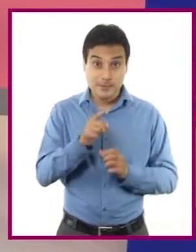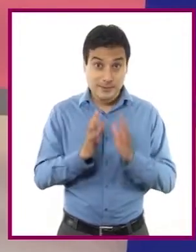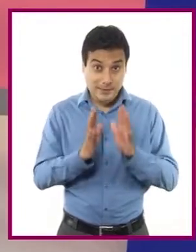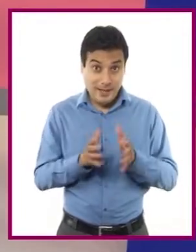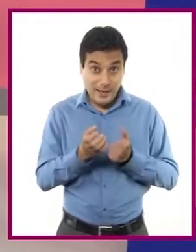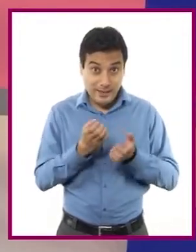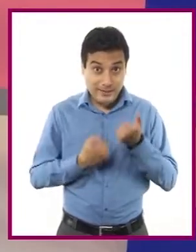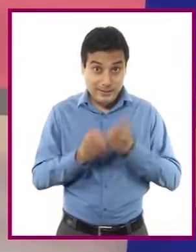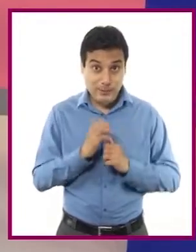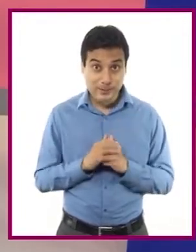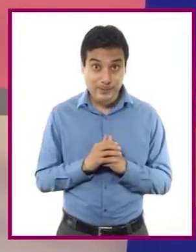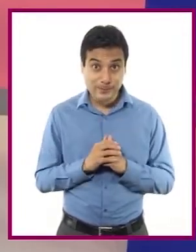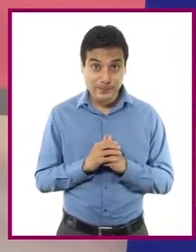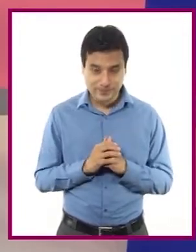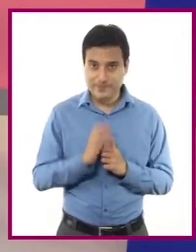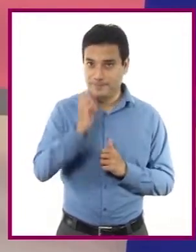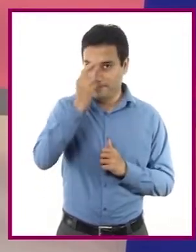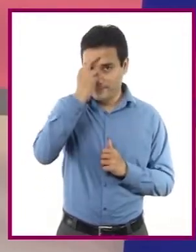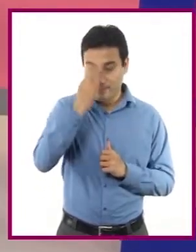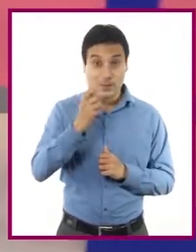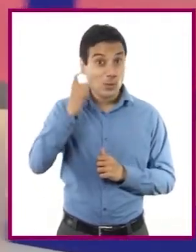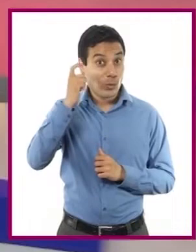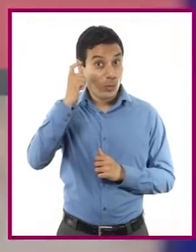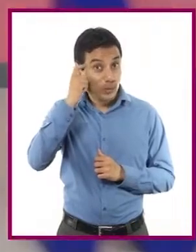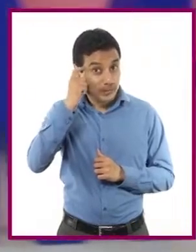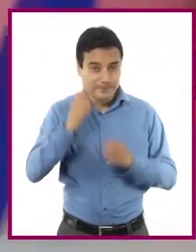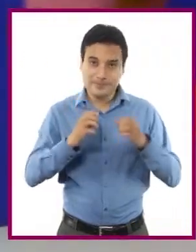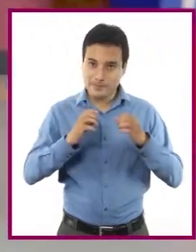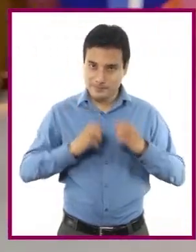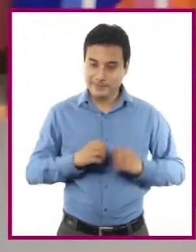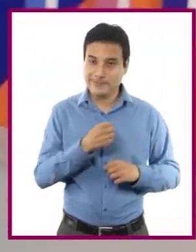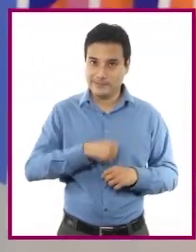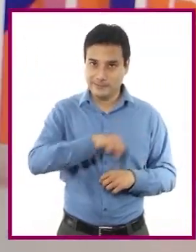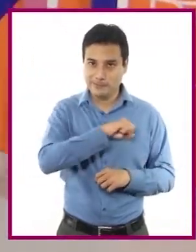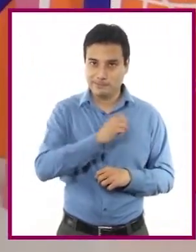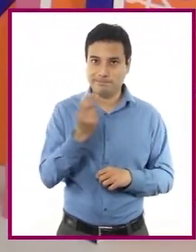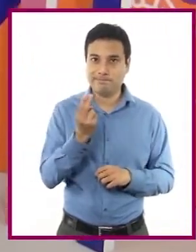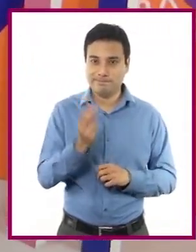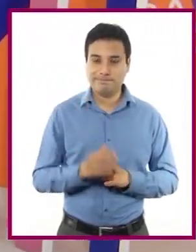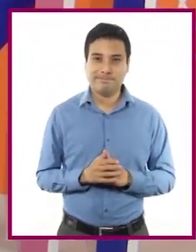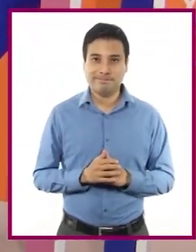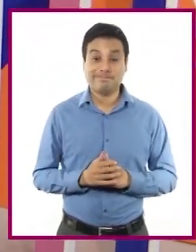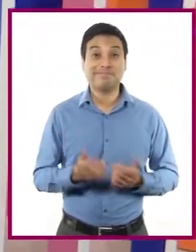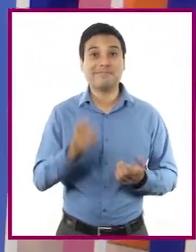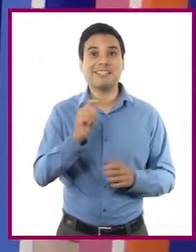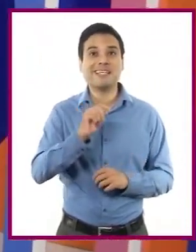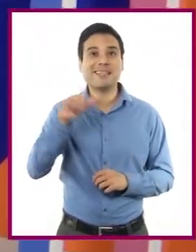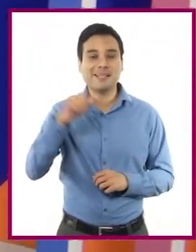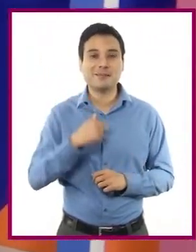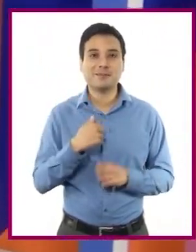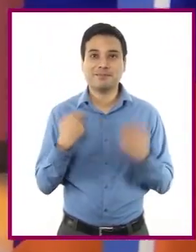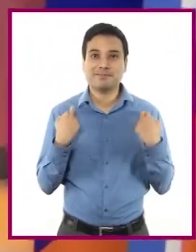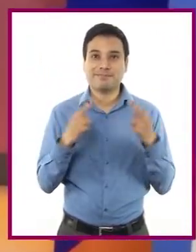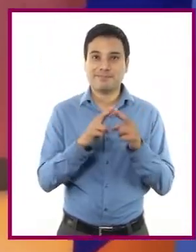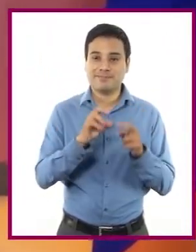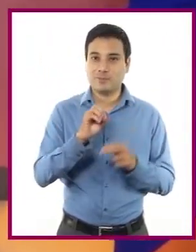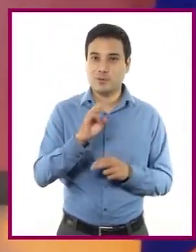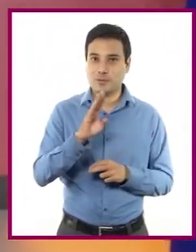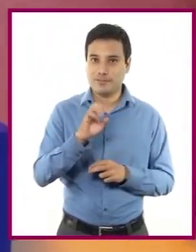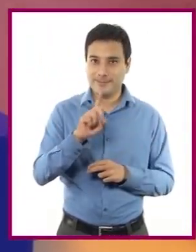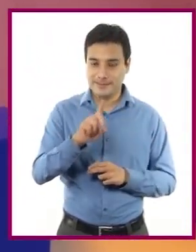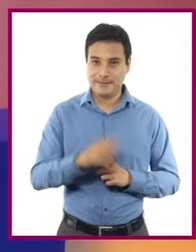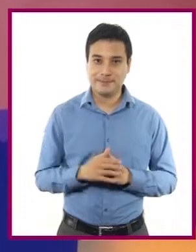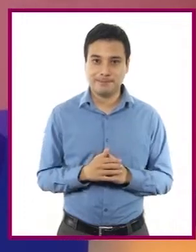ejercicio? Recuerden que mente sana en cuerpo sano. ¿Qué tal? Soy el profesor Obed Santos